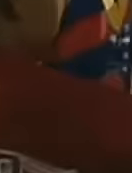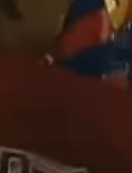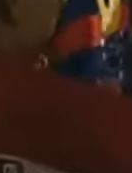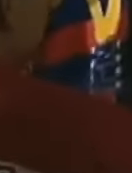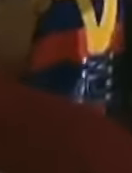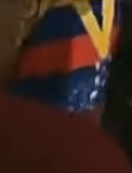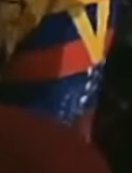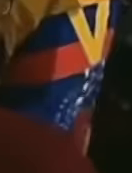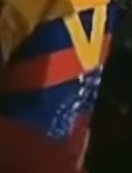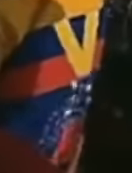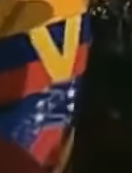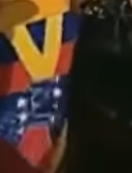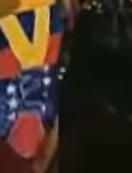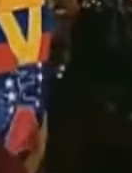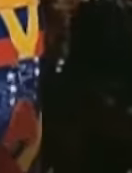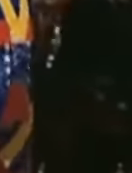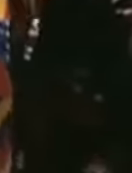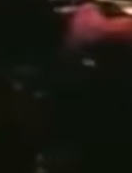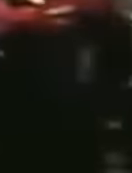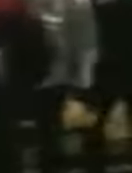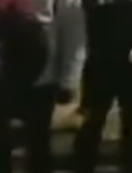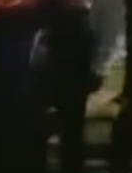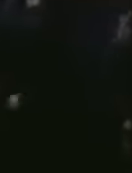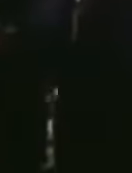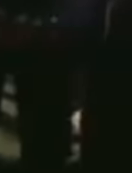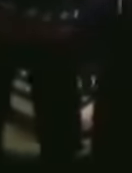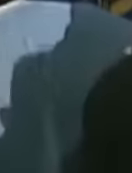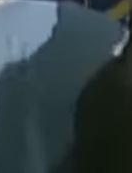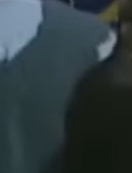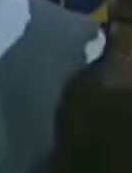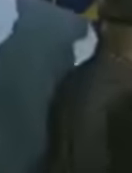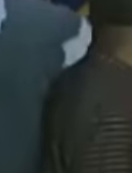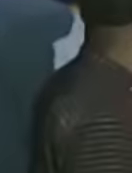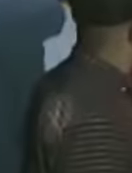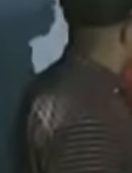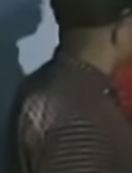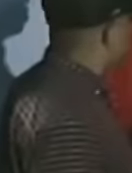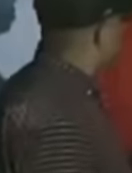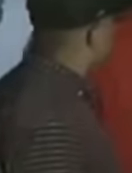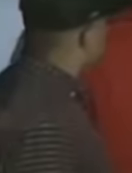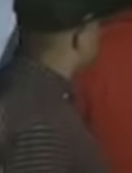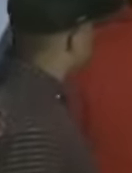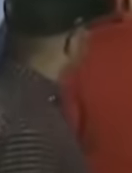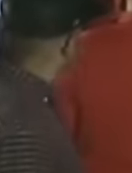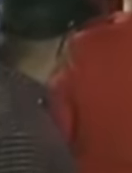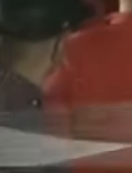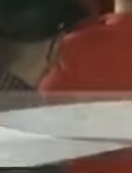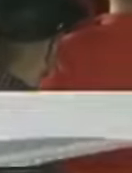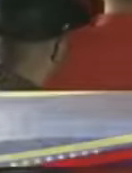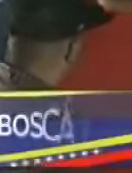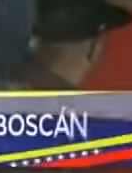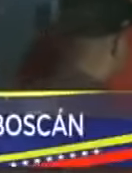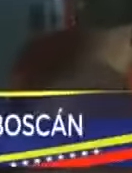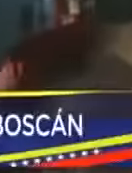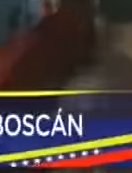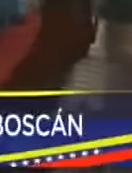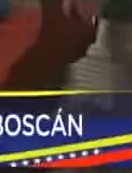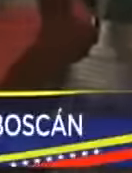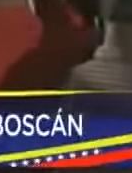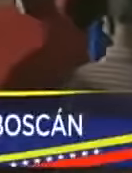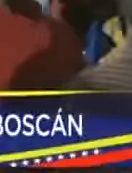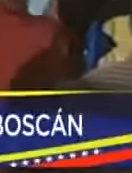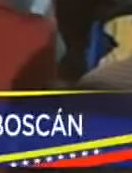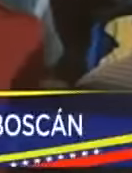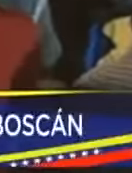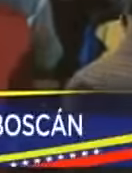Pedro Rafael Tellechea no solamente obedece al tema de que es el presidente de PDVSA, sino que también el presidente ya hace algunos meses lo nombró protector